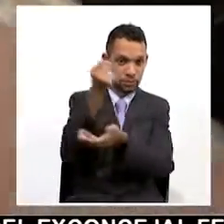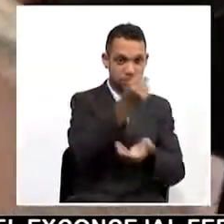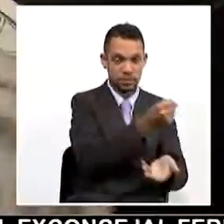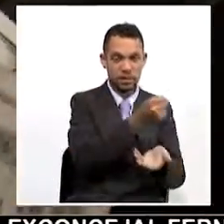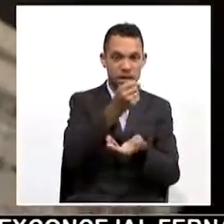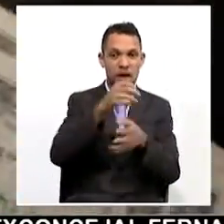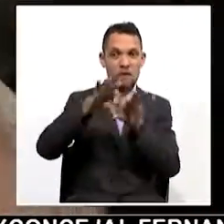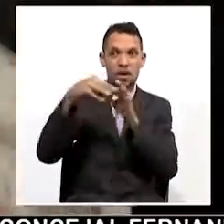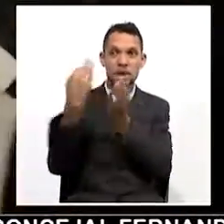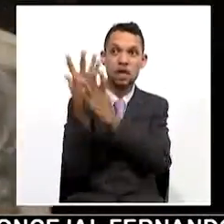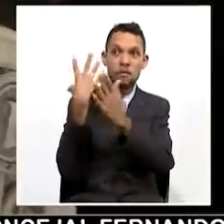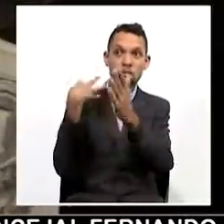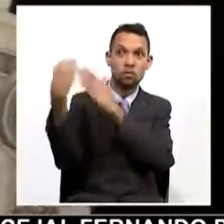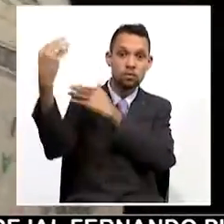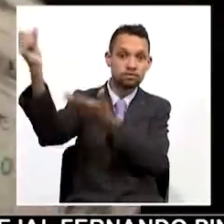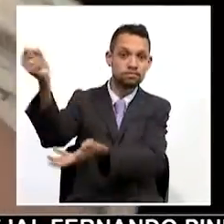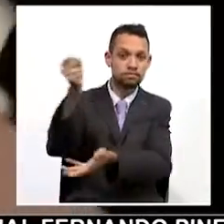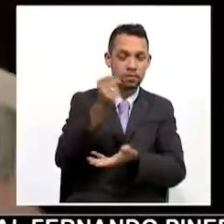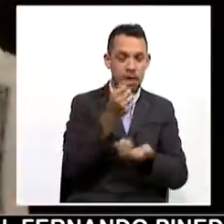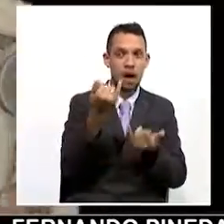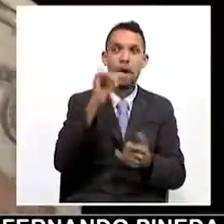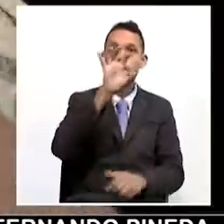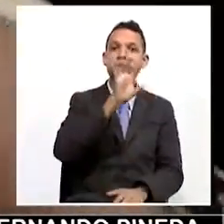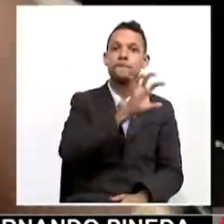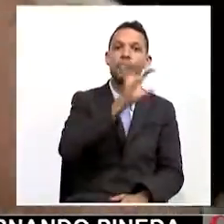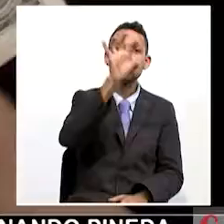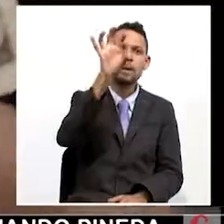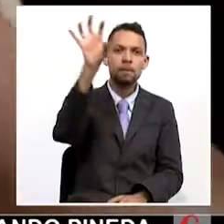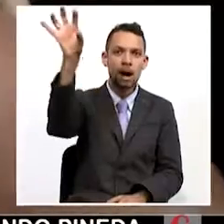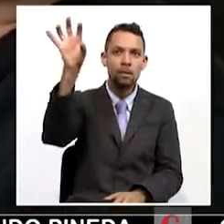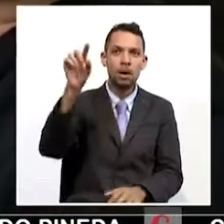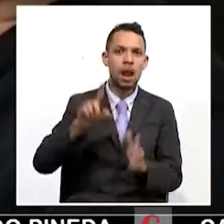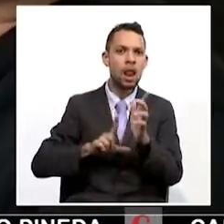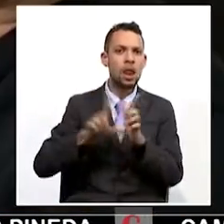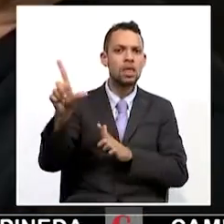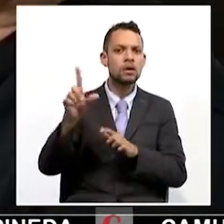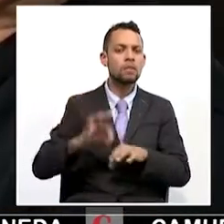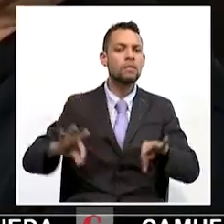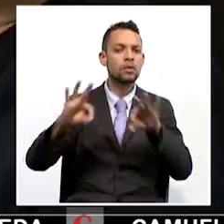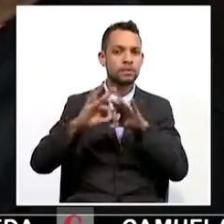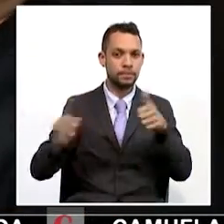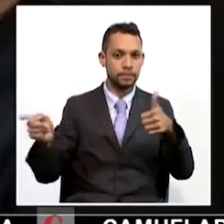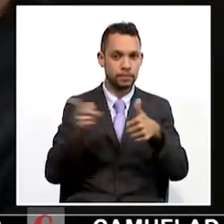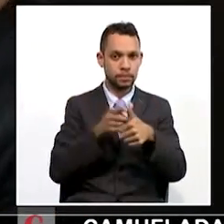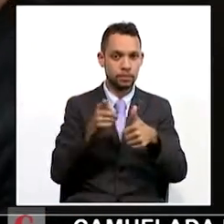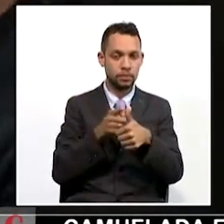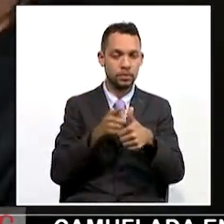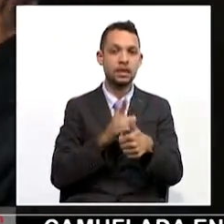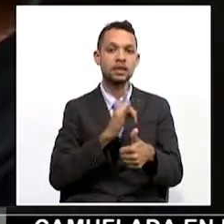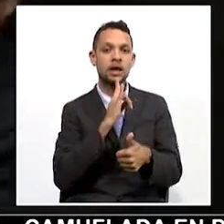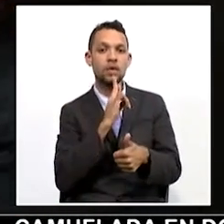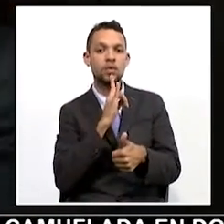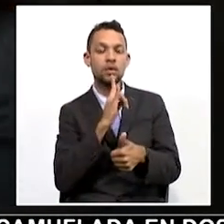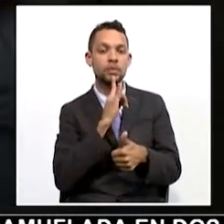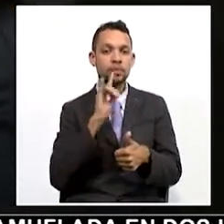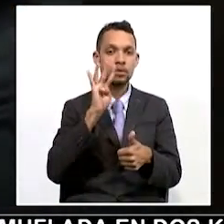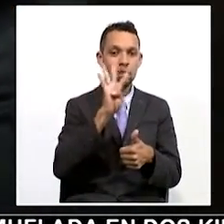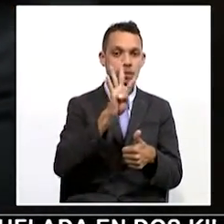últimos 8 años. Veamos qué países son los que lideran el envío de remesas. El primero es de lejos Estados Unidos, con el